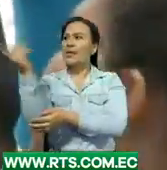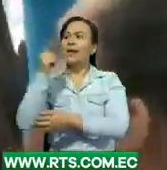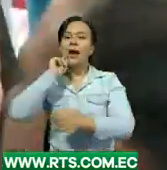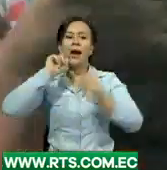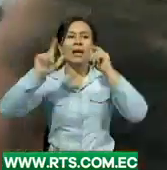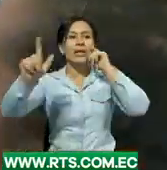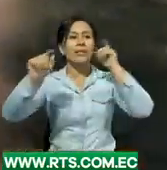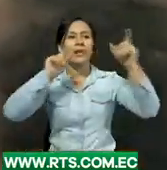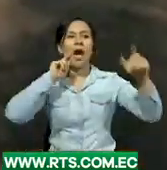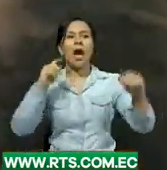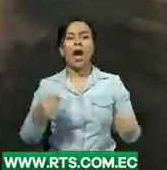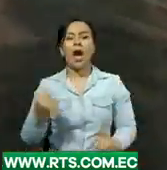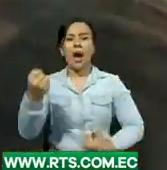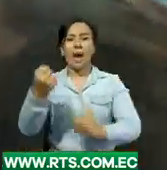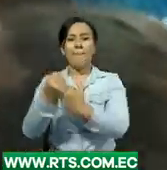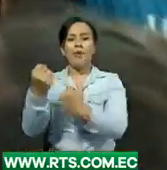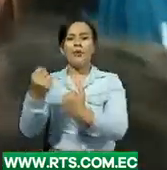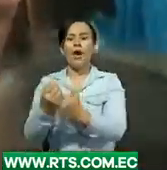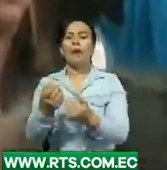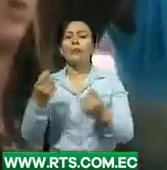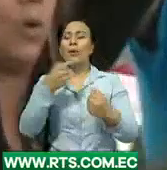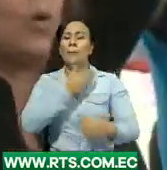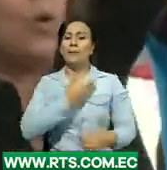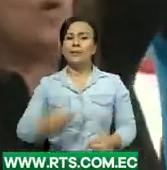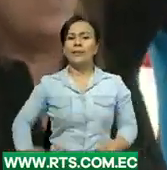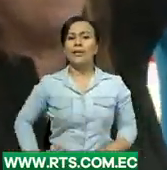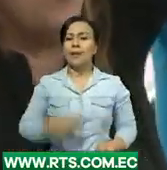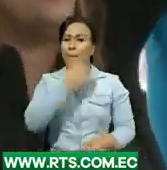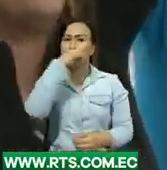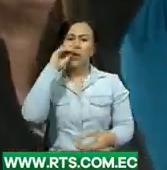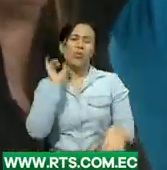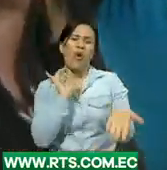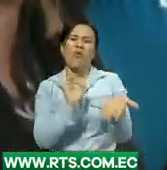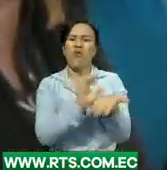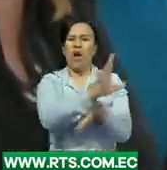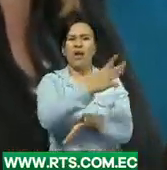favor de la salida de Nicolás Maduro del poder.